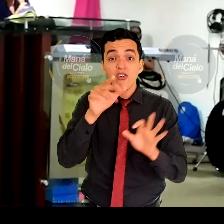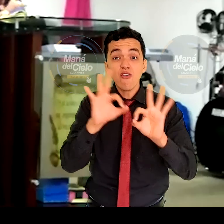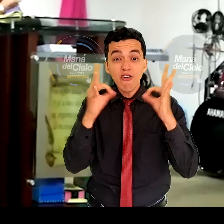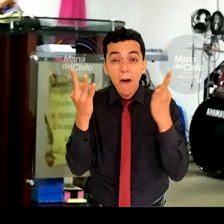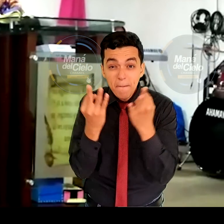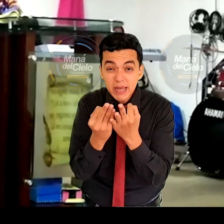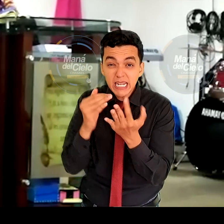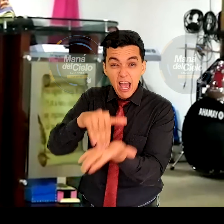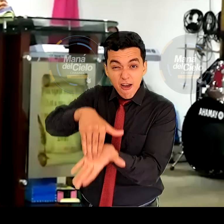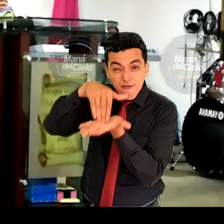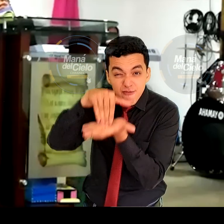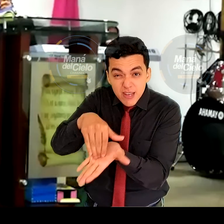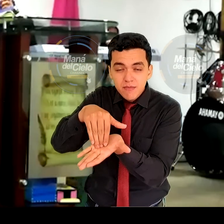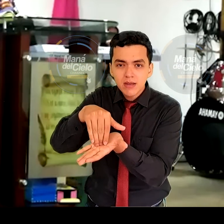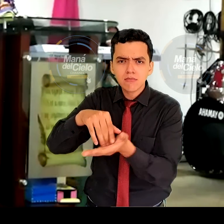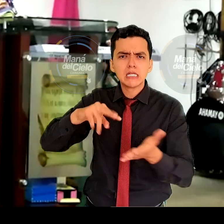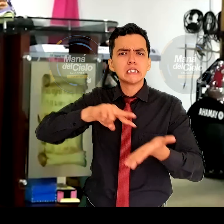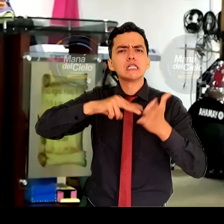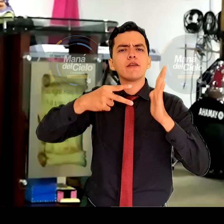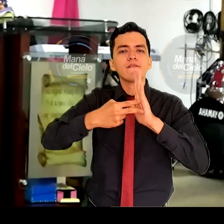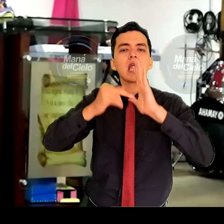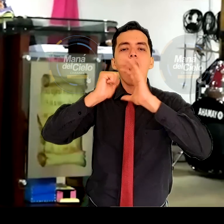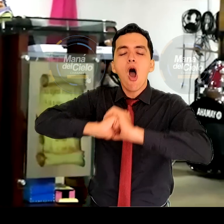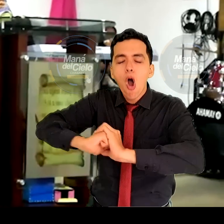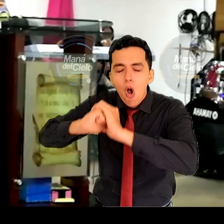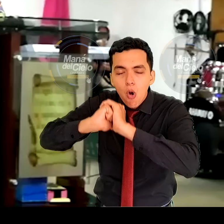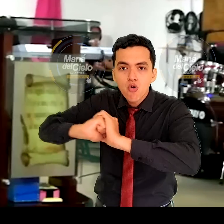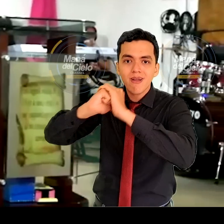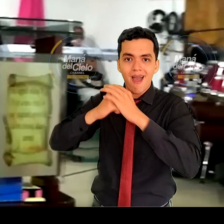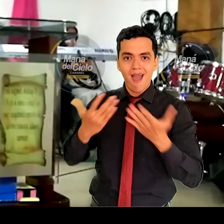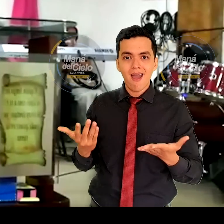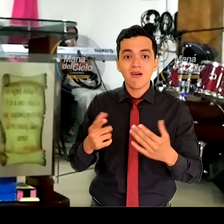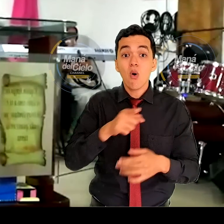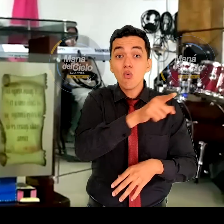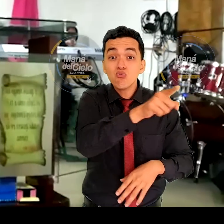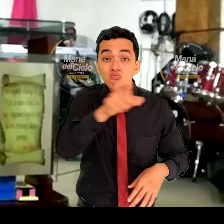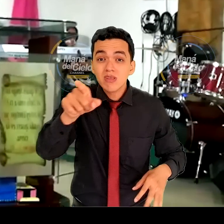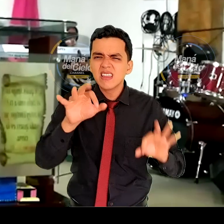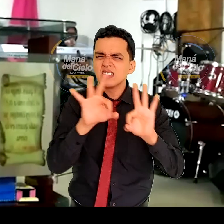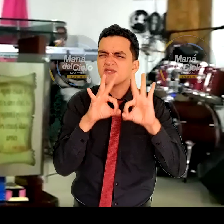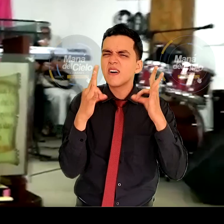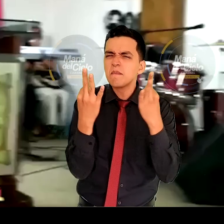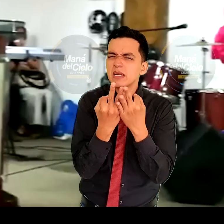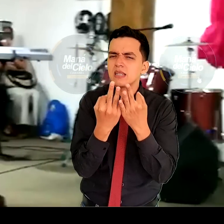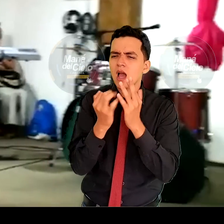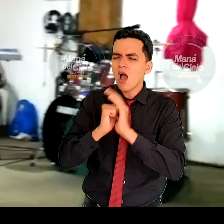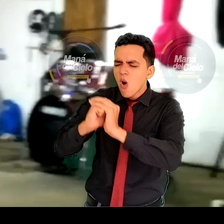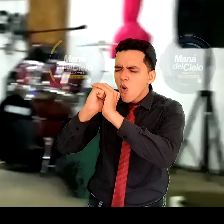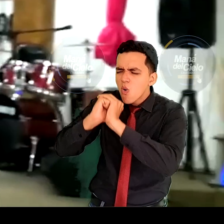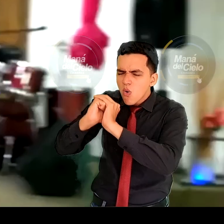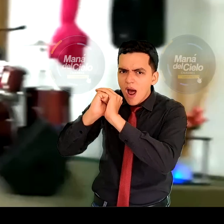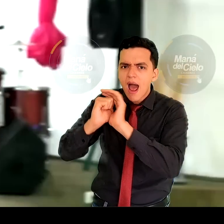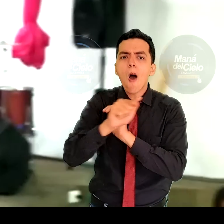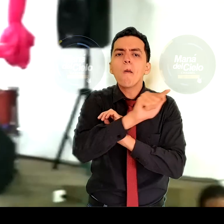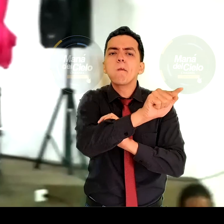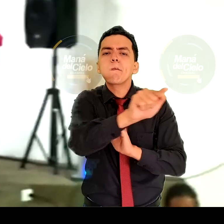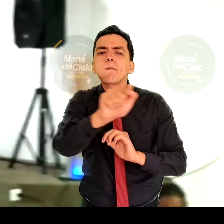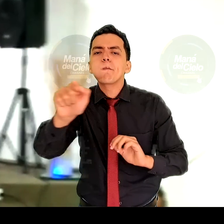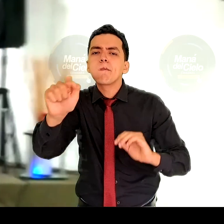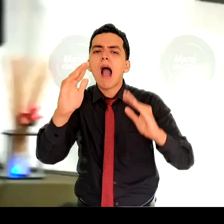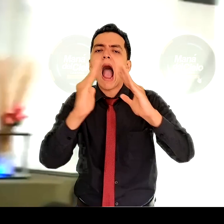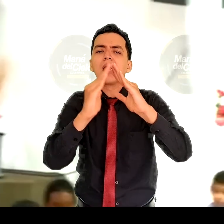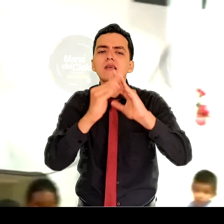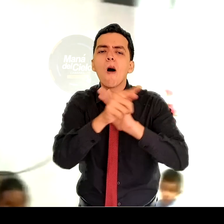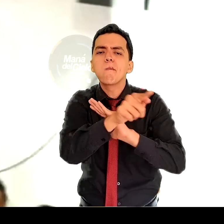Pero yo pregunto esta noche: ¿cuánto tiempo estamos sacando para orar en familia? Hay casas, hermanos, que parecen salas